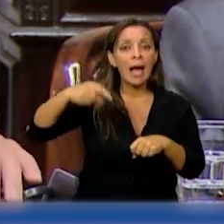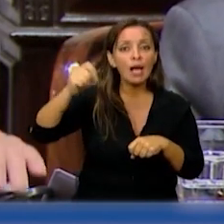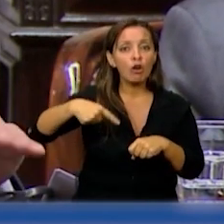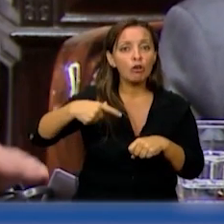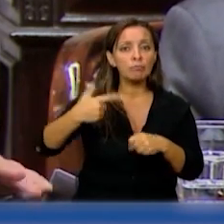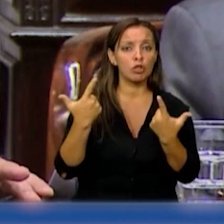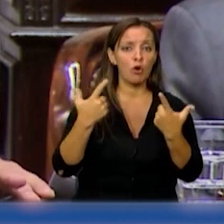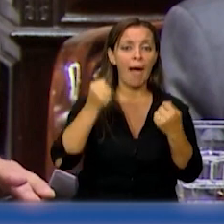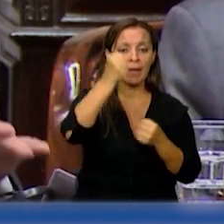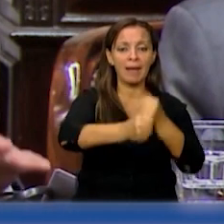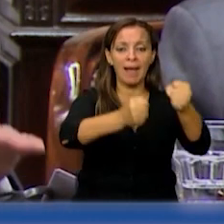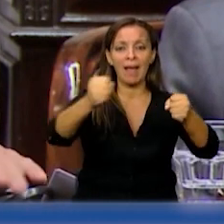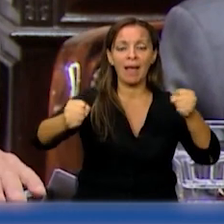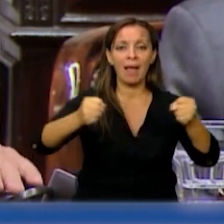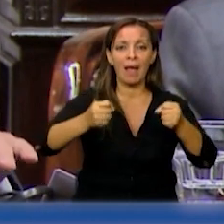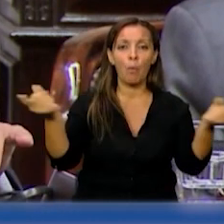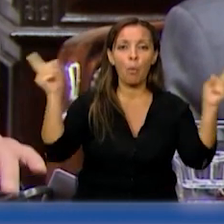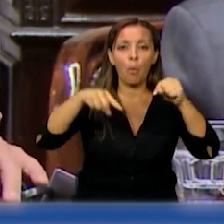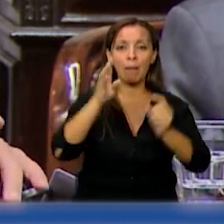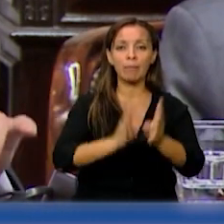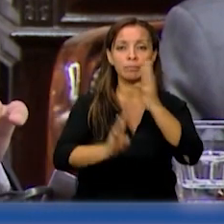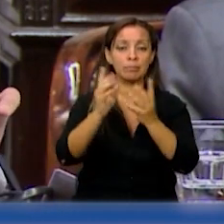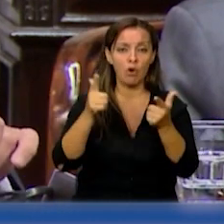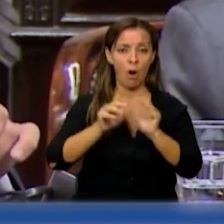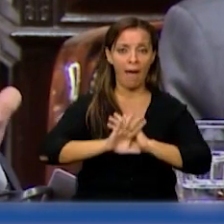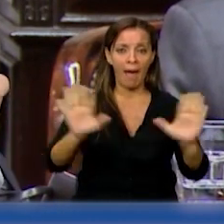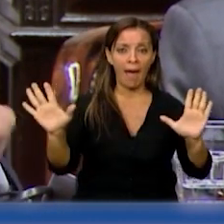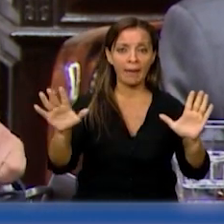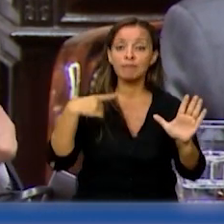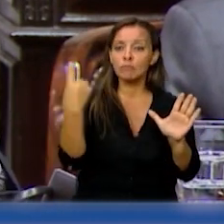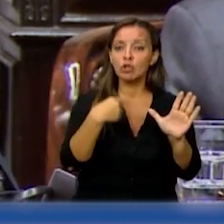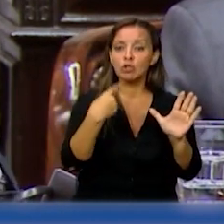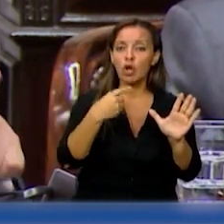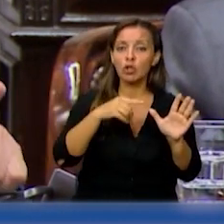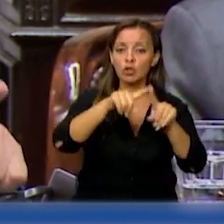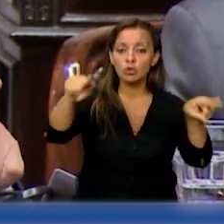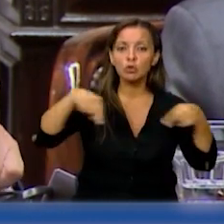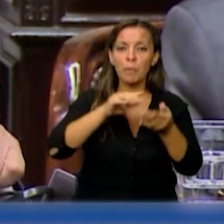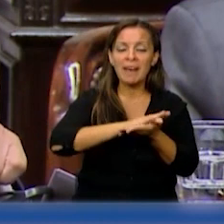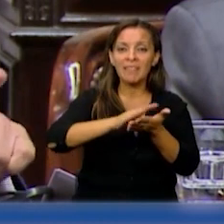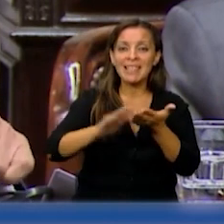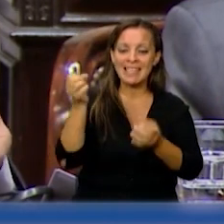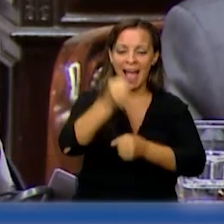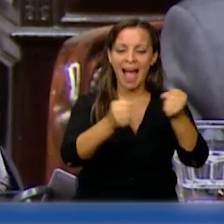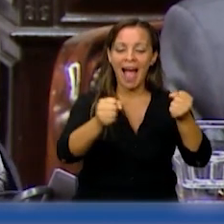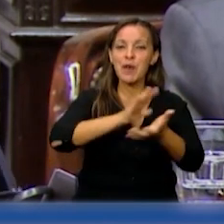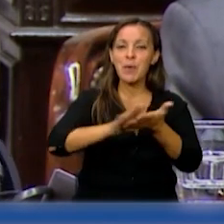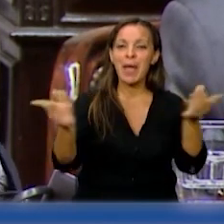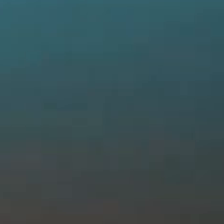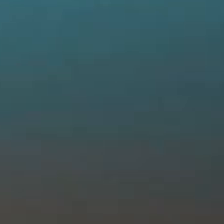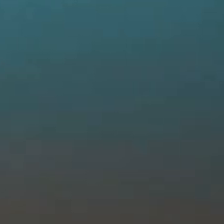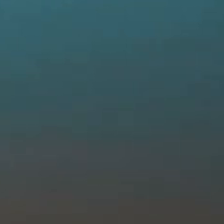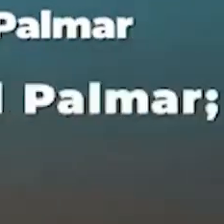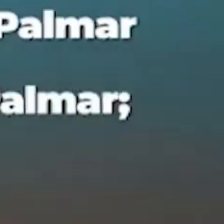se hace reforestación. Somos la provincia litoraleña con menos superficie reforestada, después de,